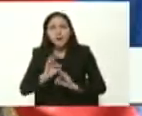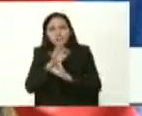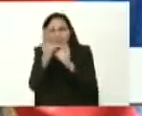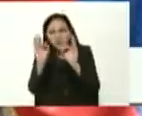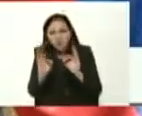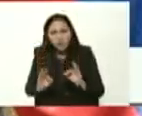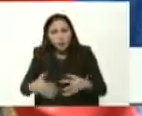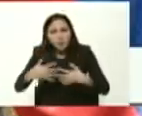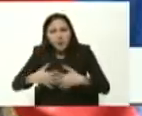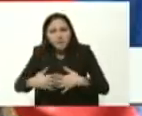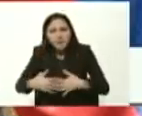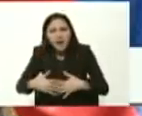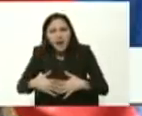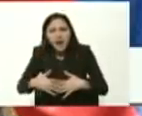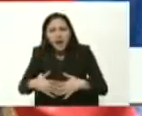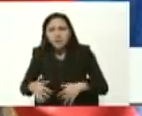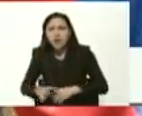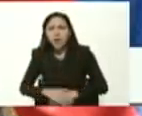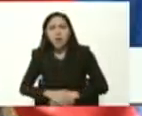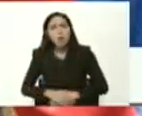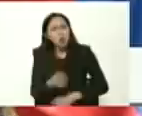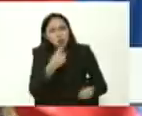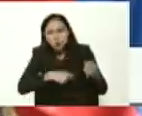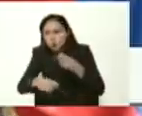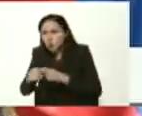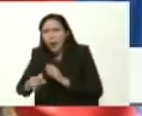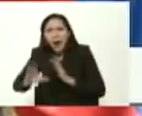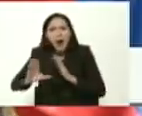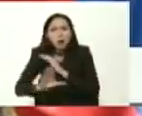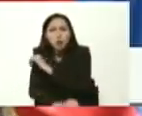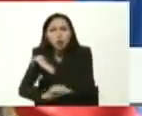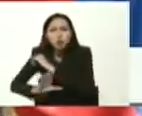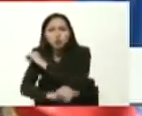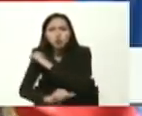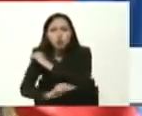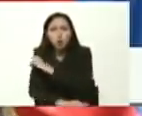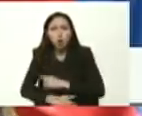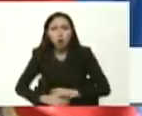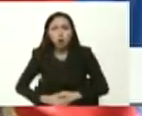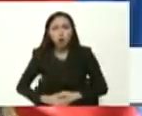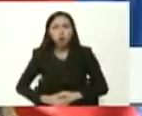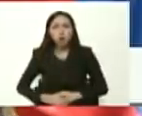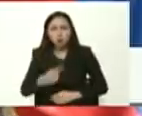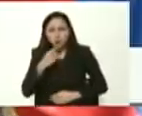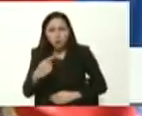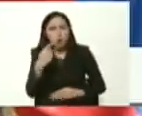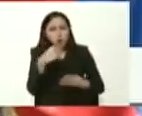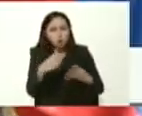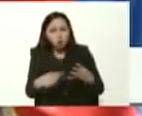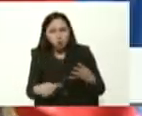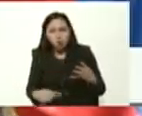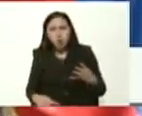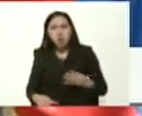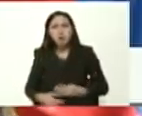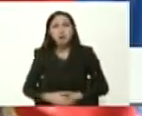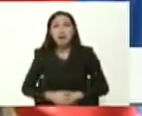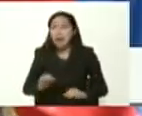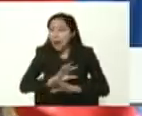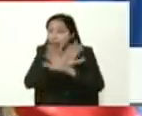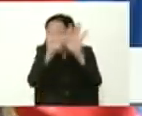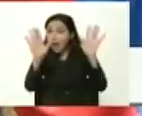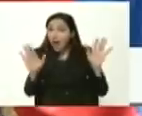emporio producto de la corrupción. Pues todos estos bienes que estoy mencionando uno a uno, que quede